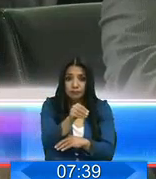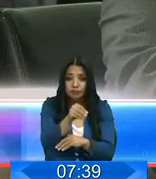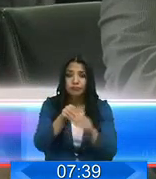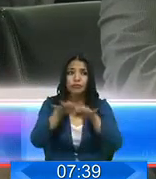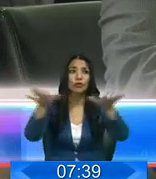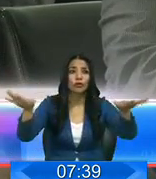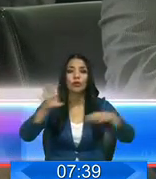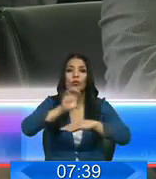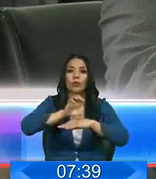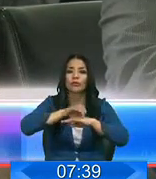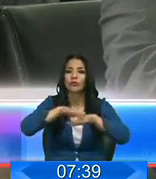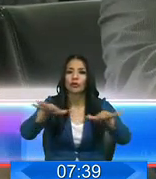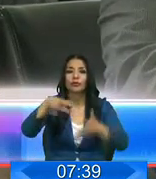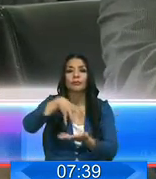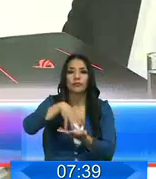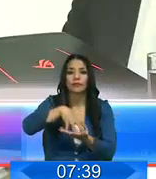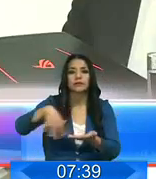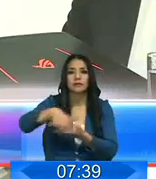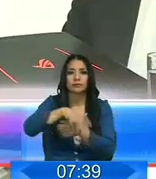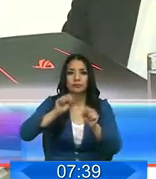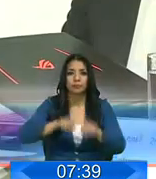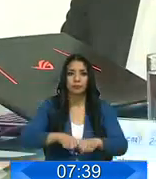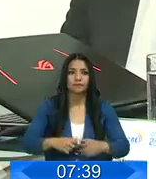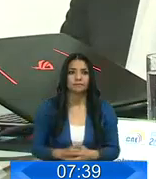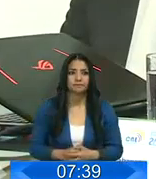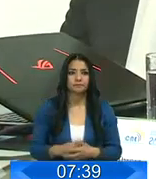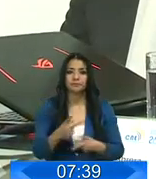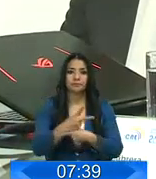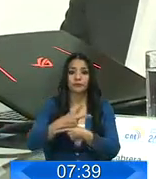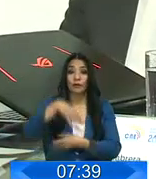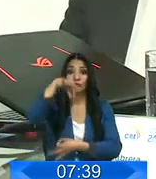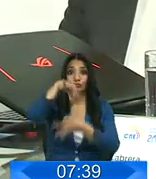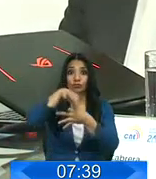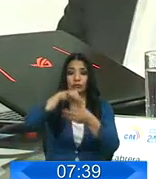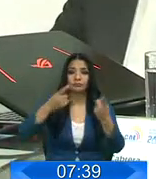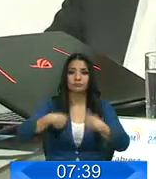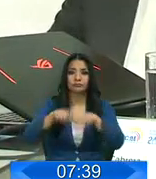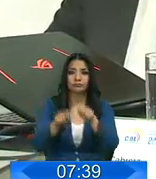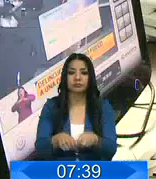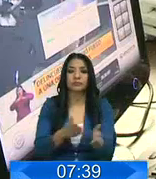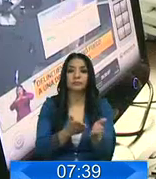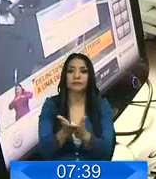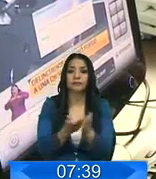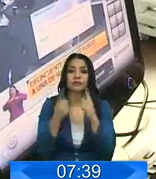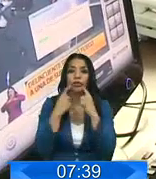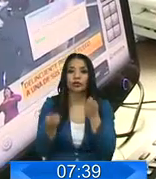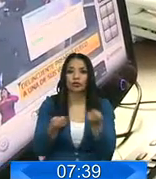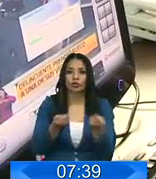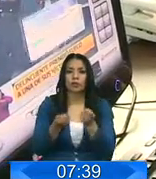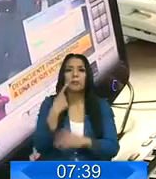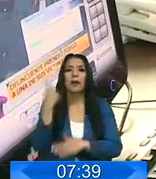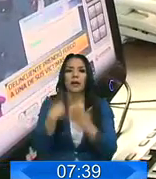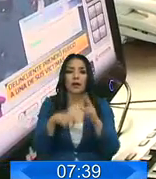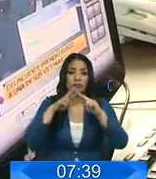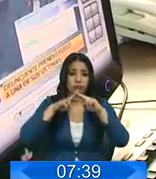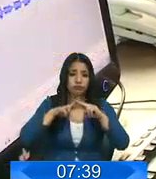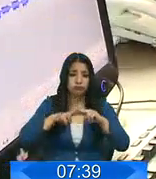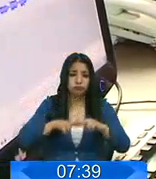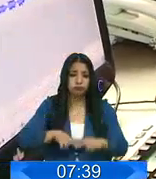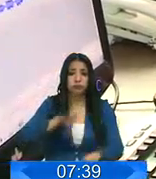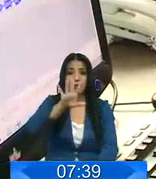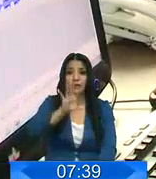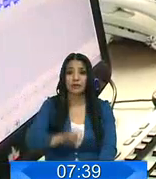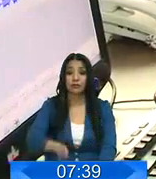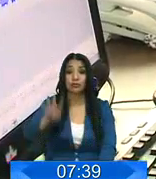nivel nacional en todas las provincias que tenemos. El Consejo Nacional Electoral contrató el servicio de monitoreo para seguirle los pasos a 504 medios